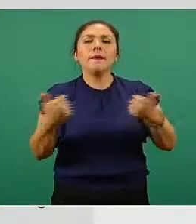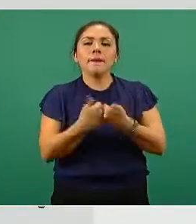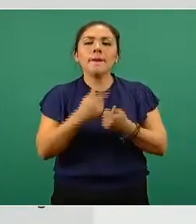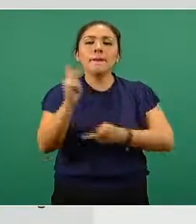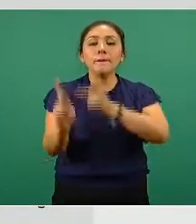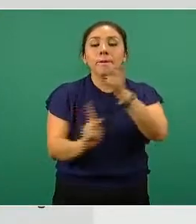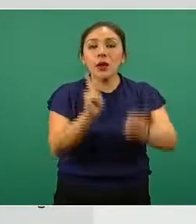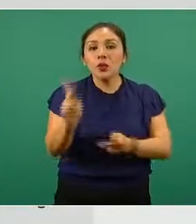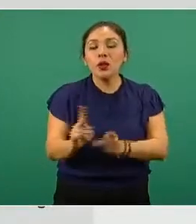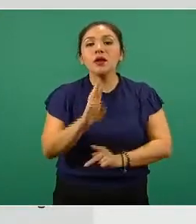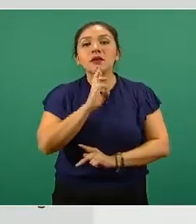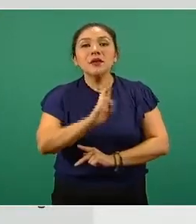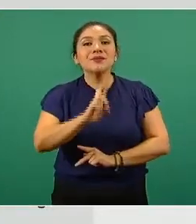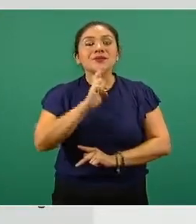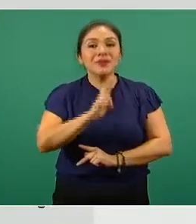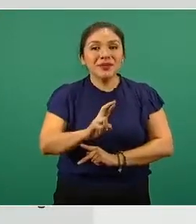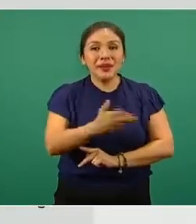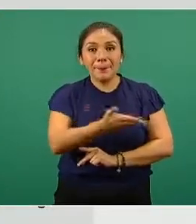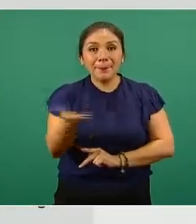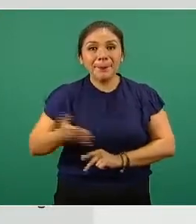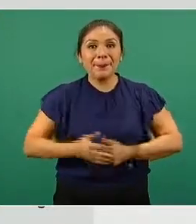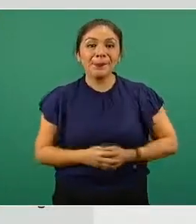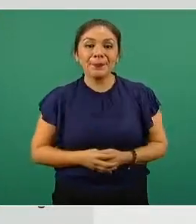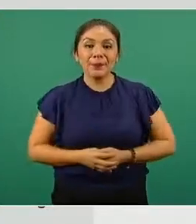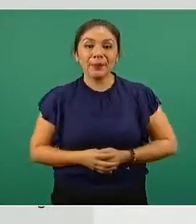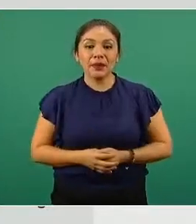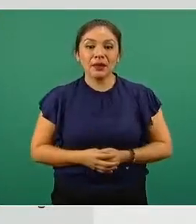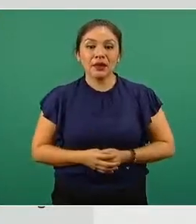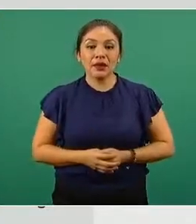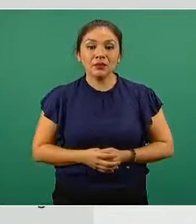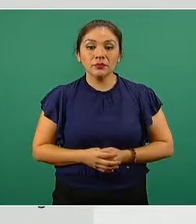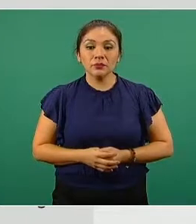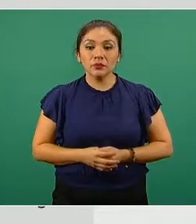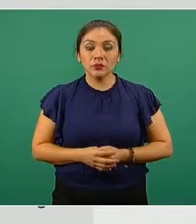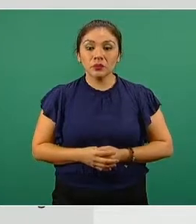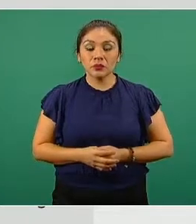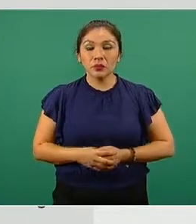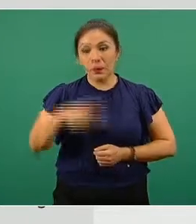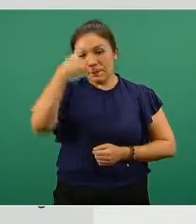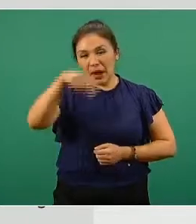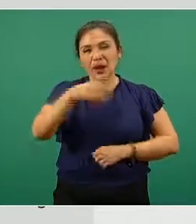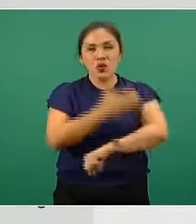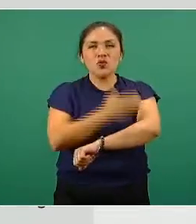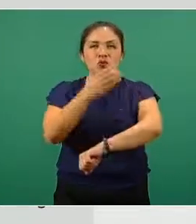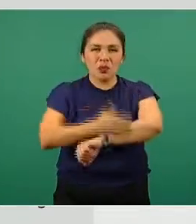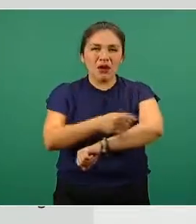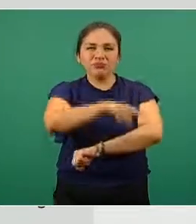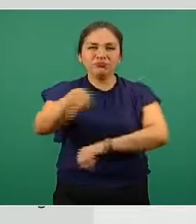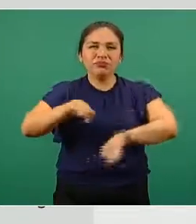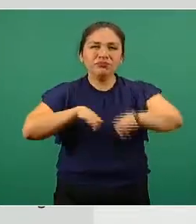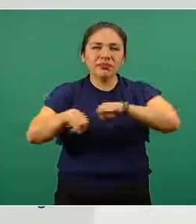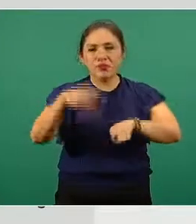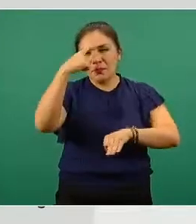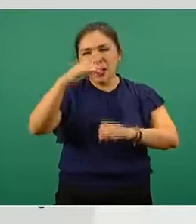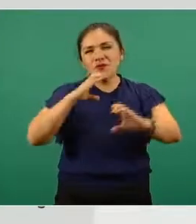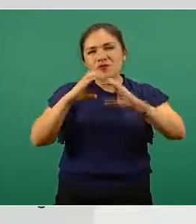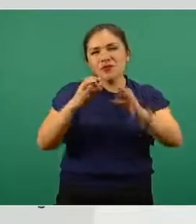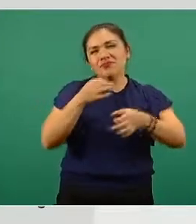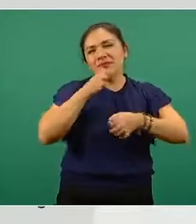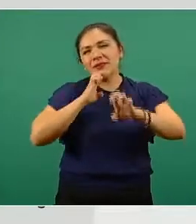a preguntas y respuestas para nuestros compañeros y compañeras de los medios de